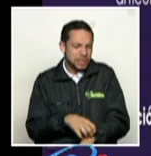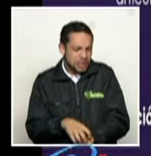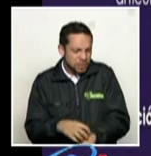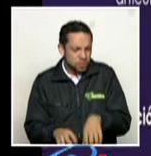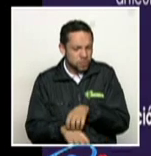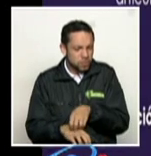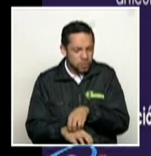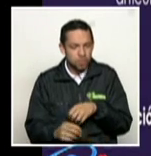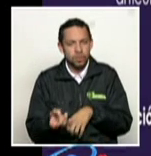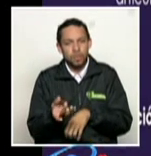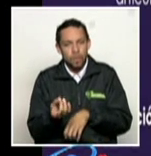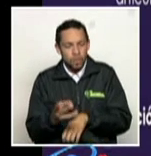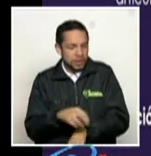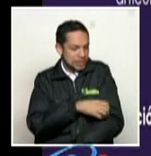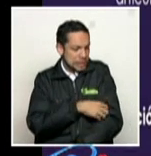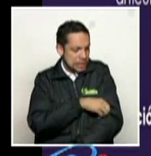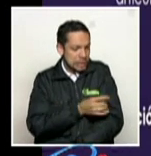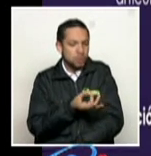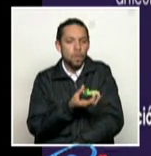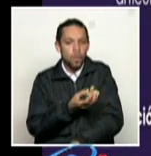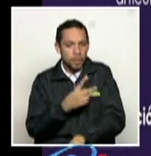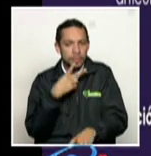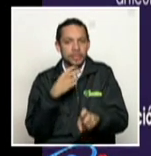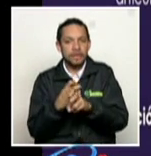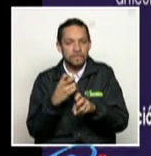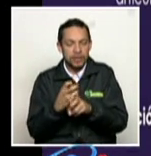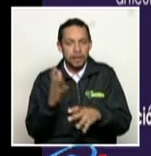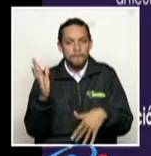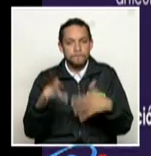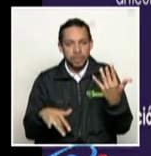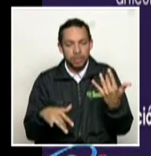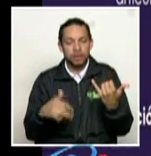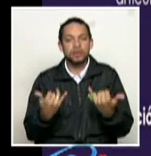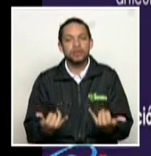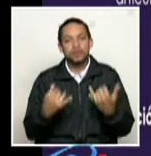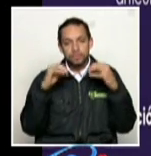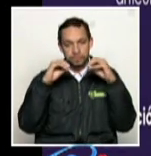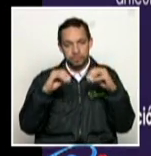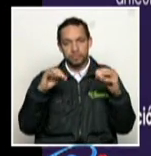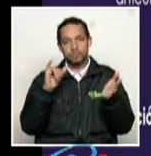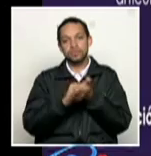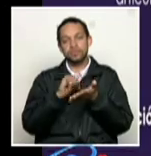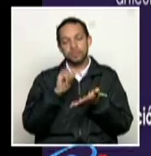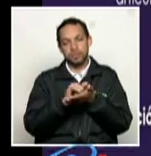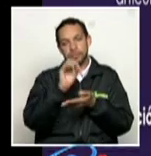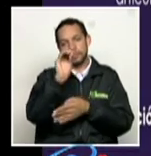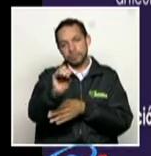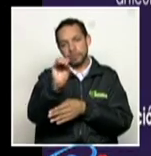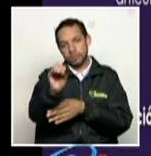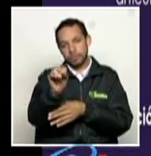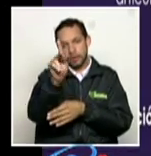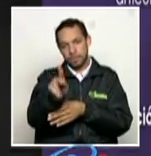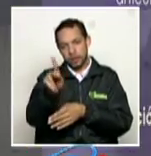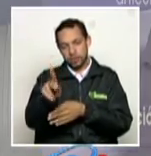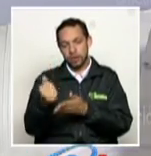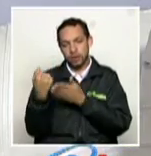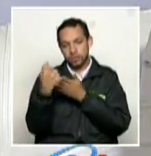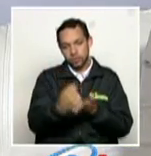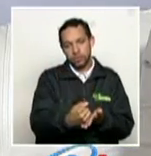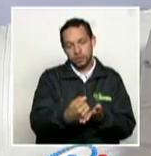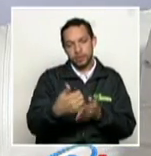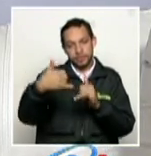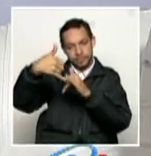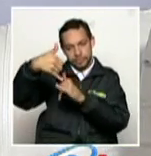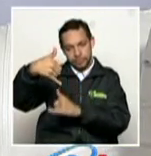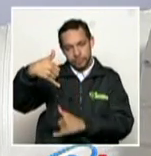articulaciones y desencadena y despierta muchos problemas. Por eso es muy importante en esos casos los enemas.